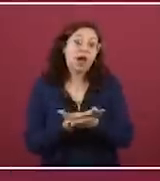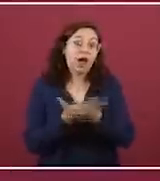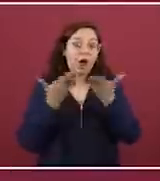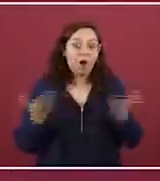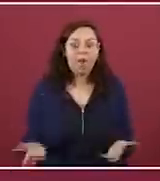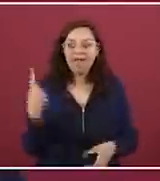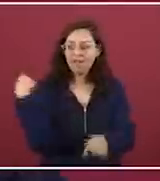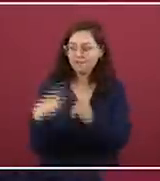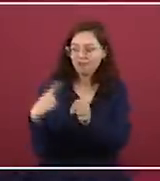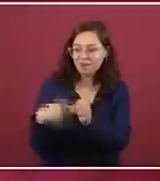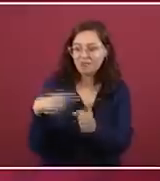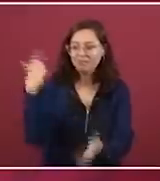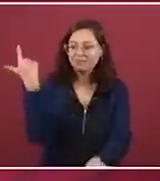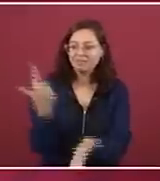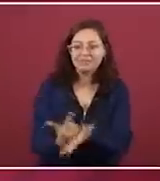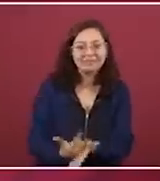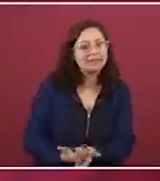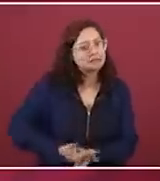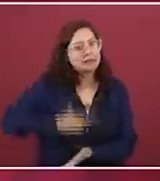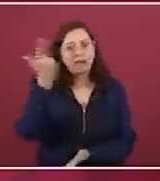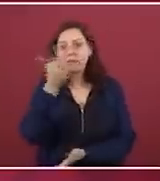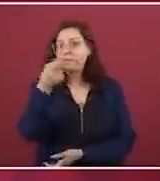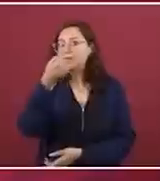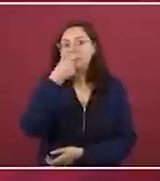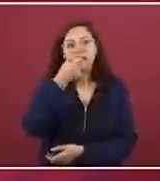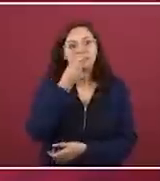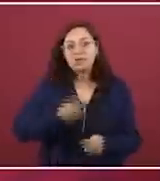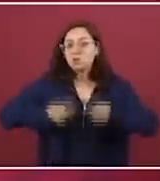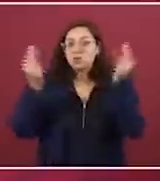requieren con urgencia de los medicamentos,